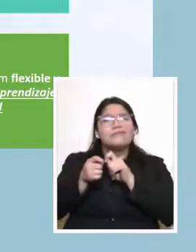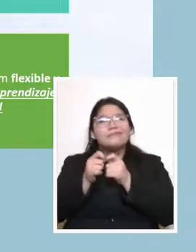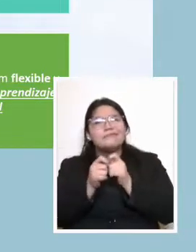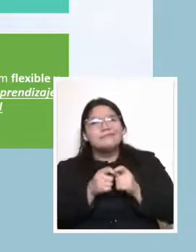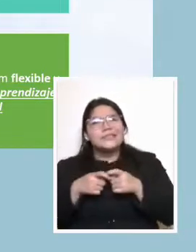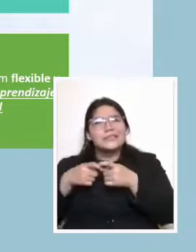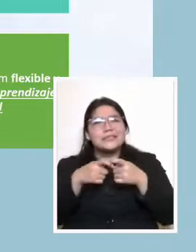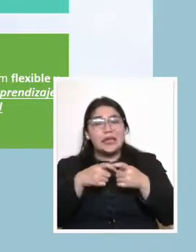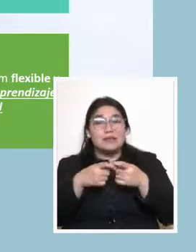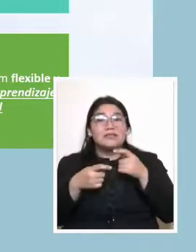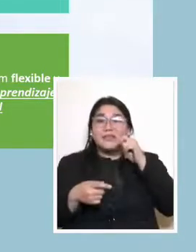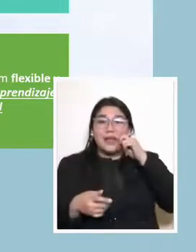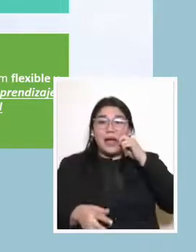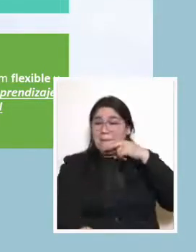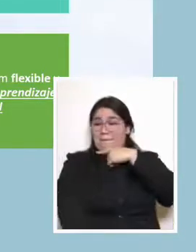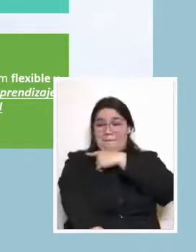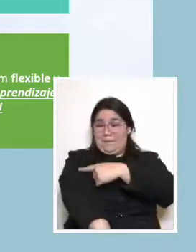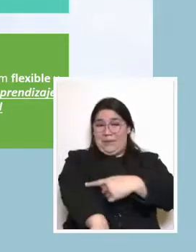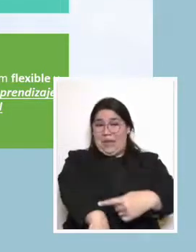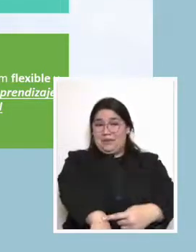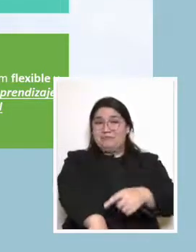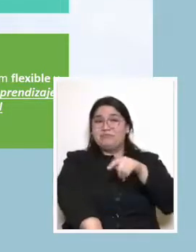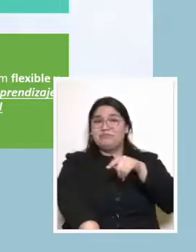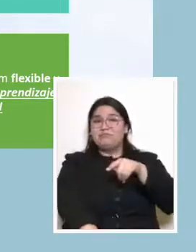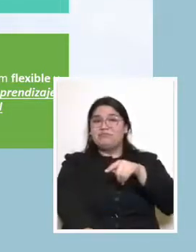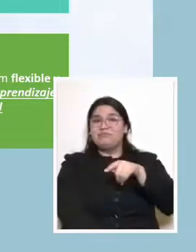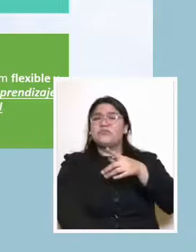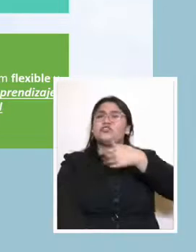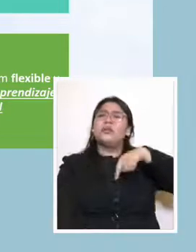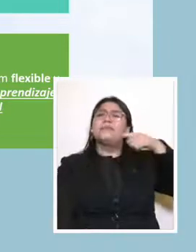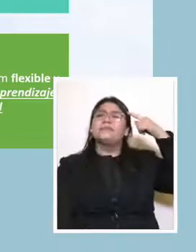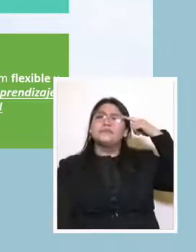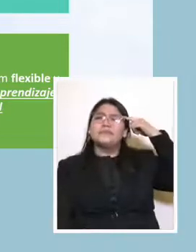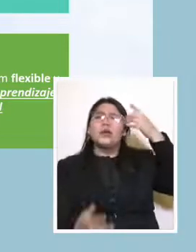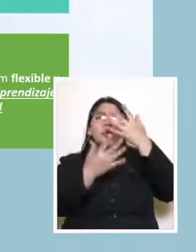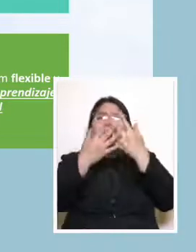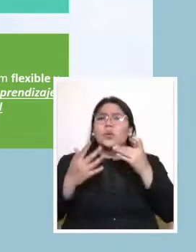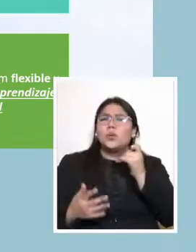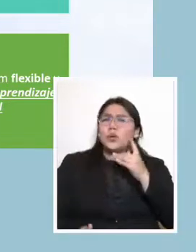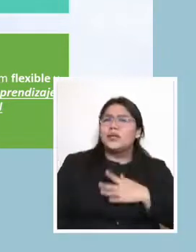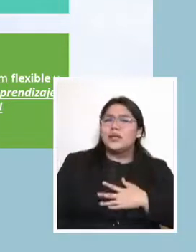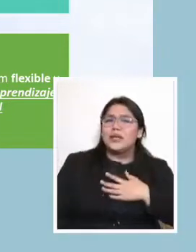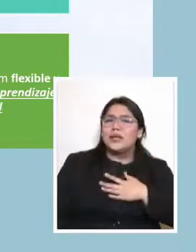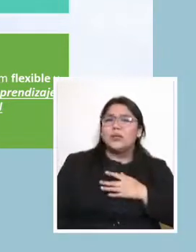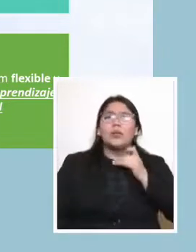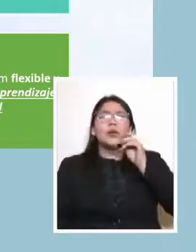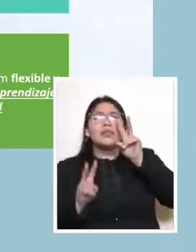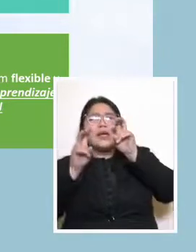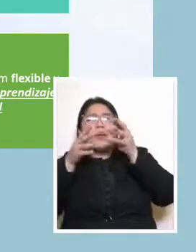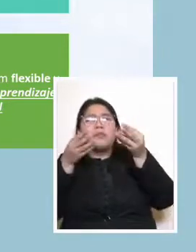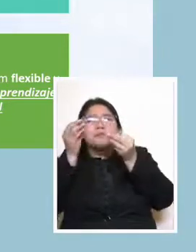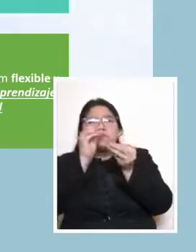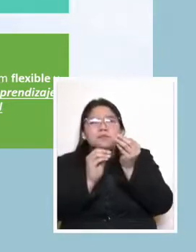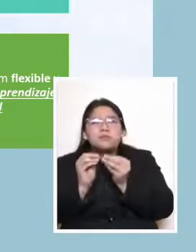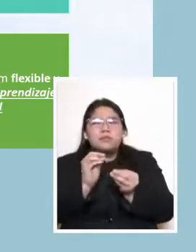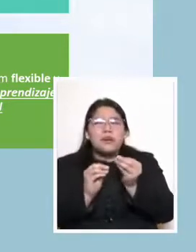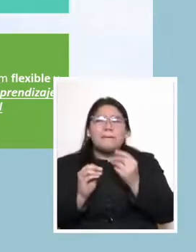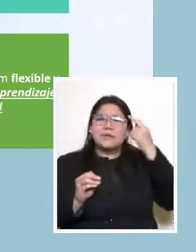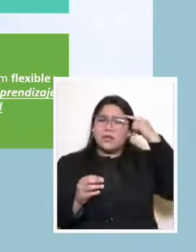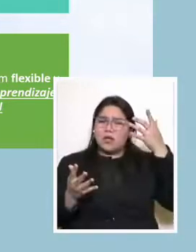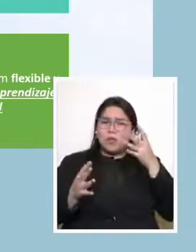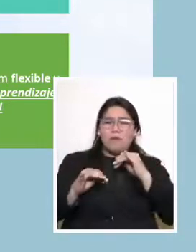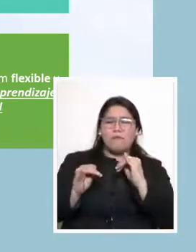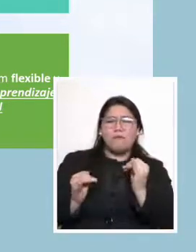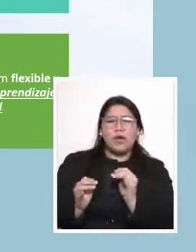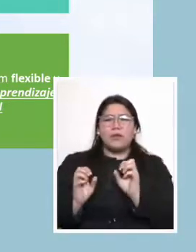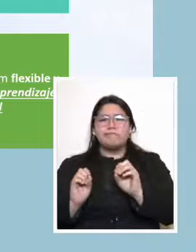que preguntarse qué tipo de currículum, ¿no es cierto?, de qué manera, con qué contenido, quizás ir analizando la forma